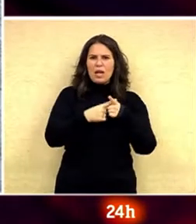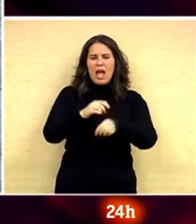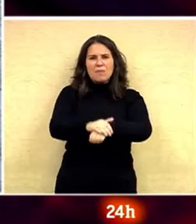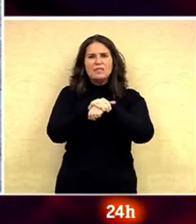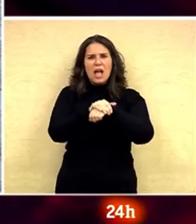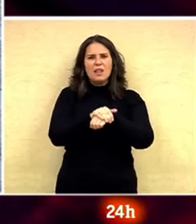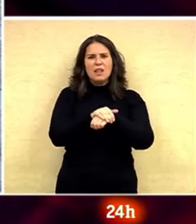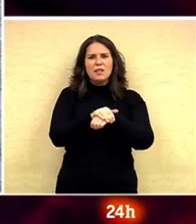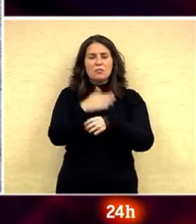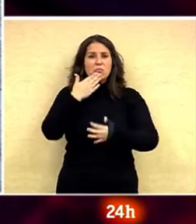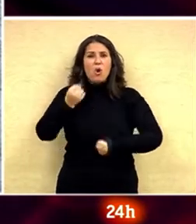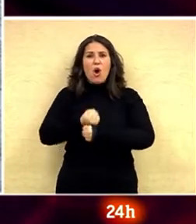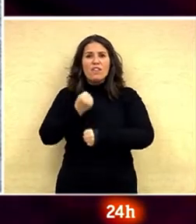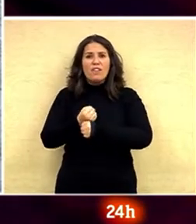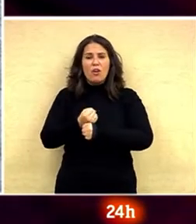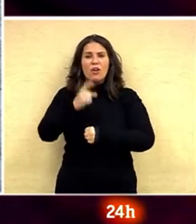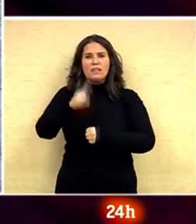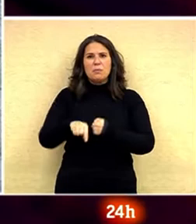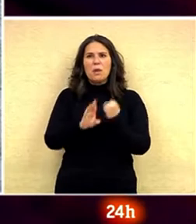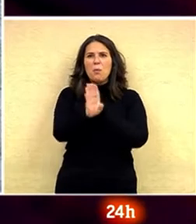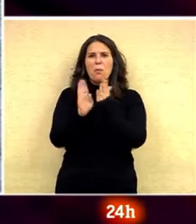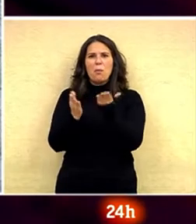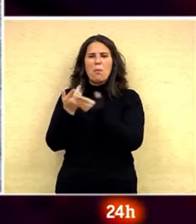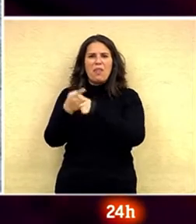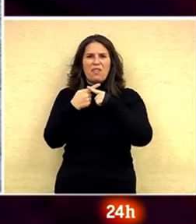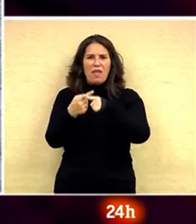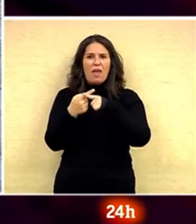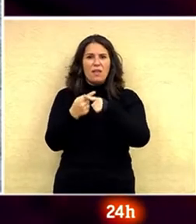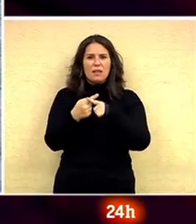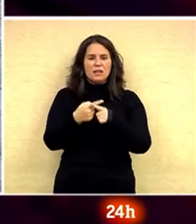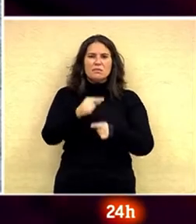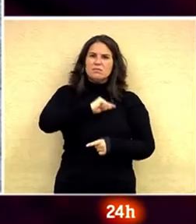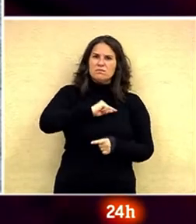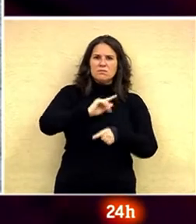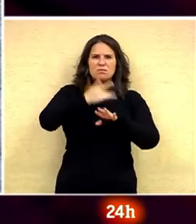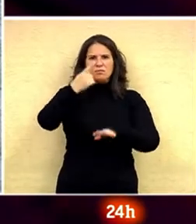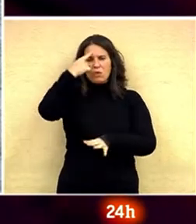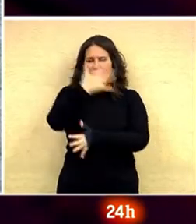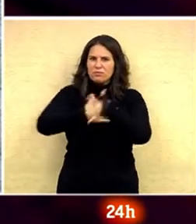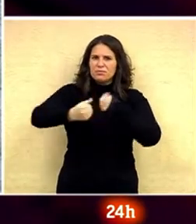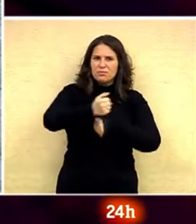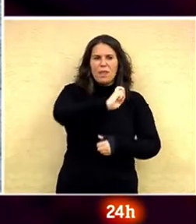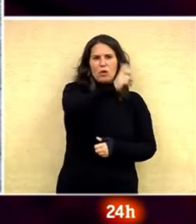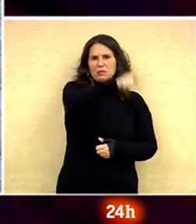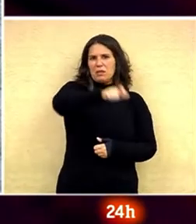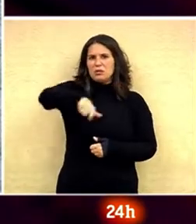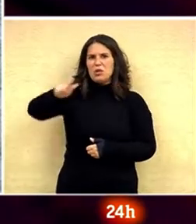familia, amistad, oficio y vecindad, en la consideración y la sensibilidad hacia el prójimo. Vuestro esfuerzo y